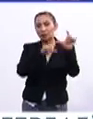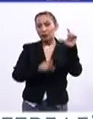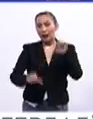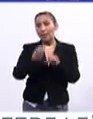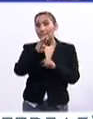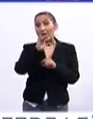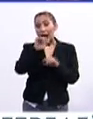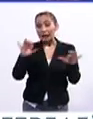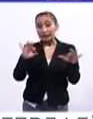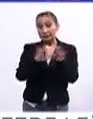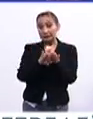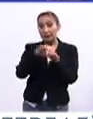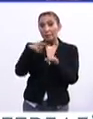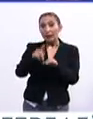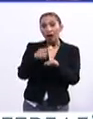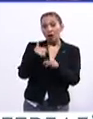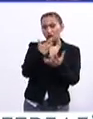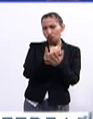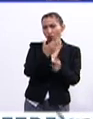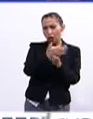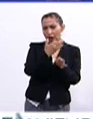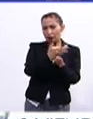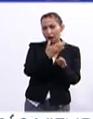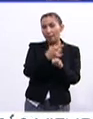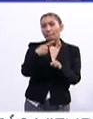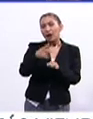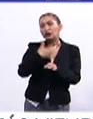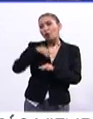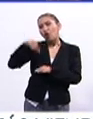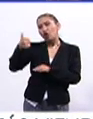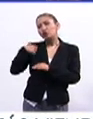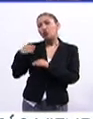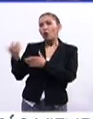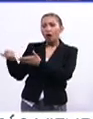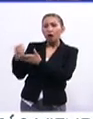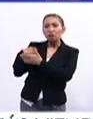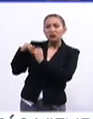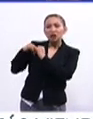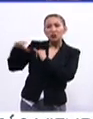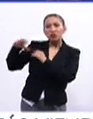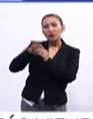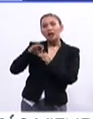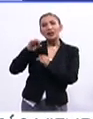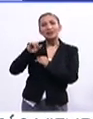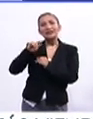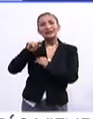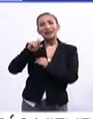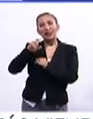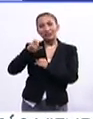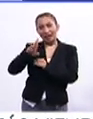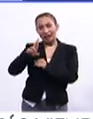Becas. Sí. Sin embargo, está en stand-by en este momento, pero tenemos otros socios con los que hemos trabajado, como es Santander